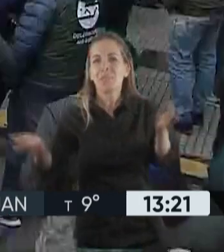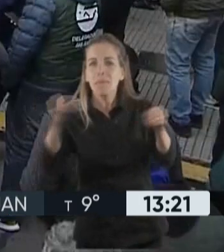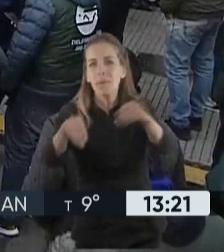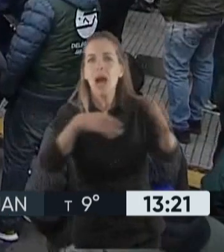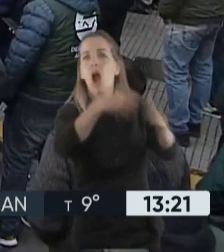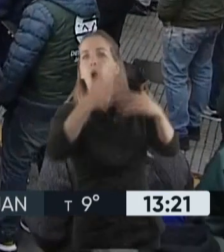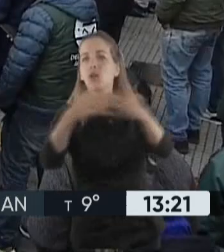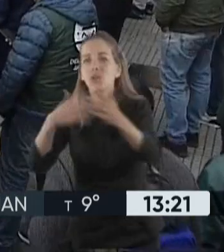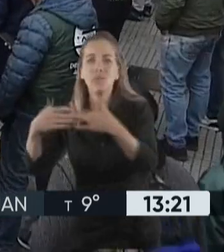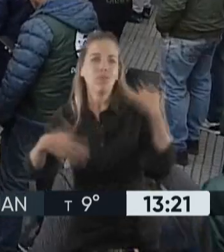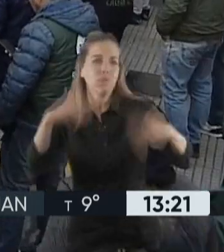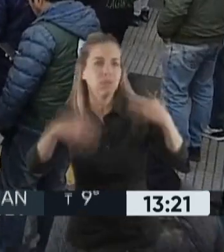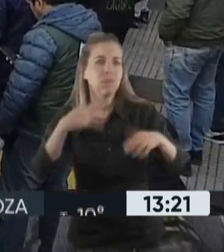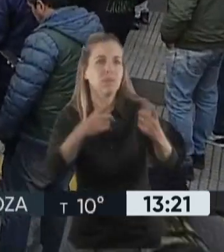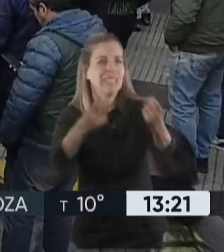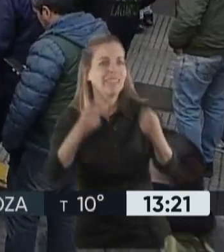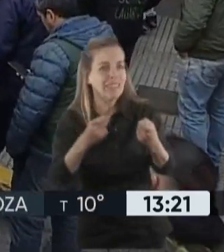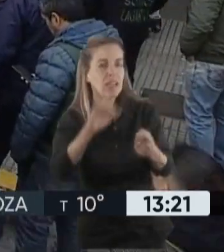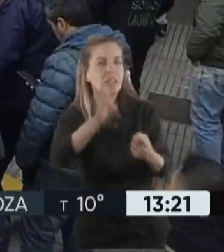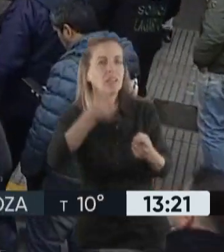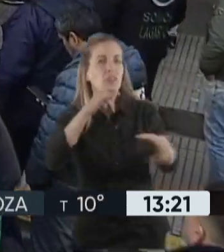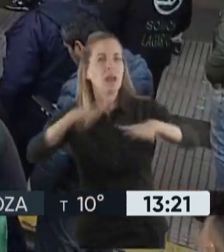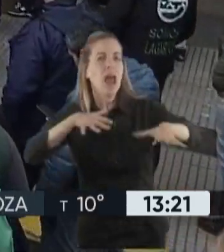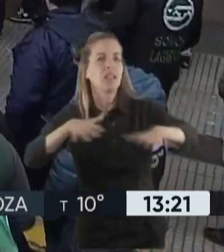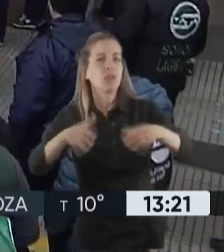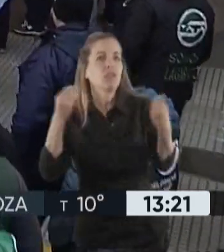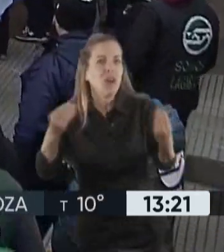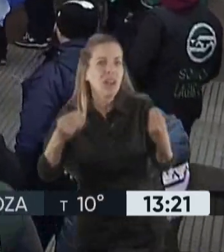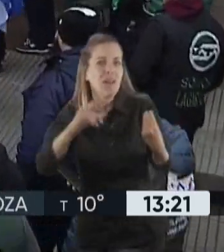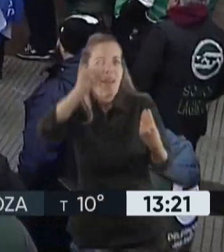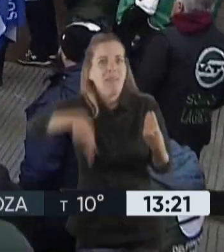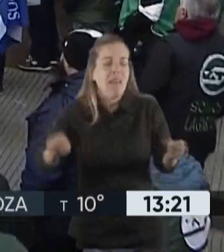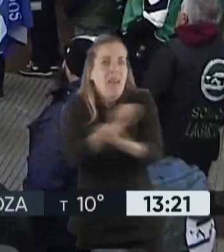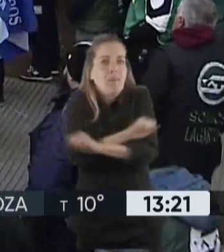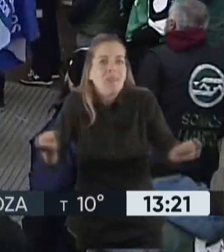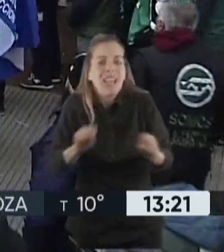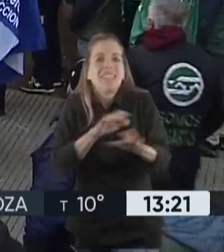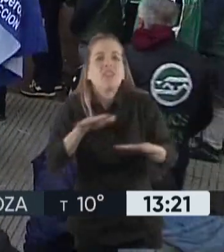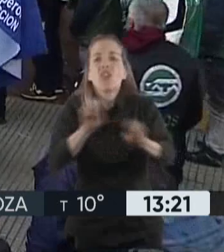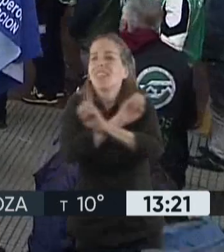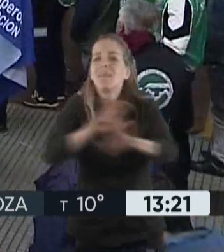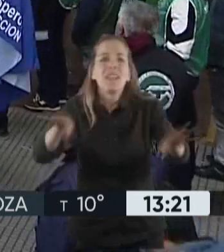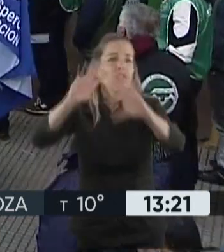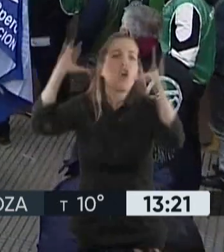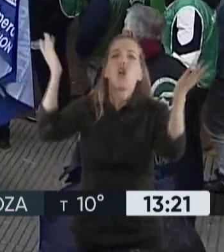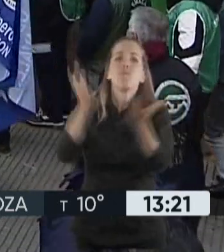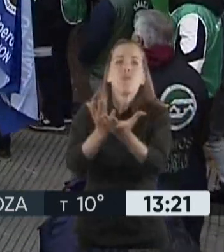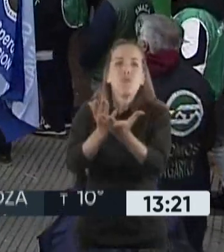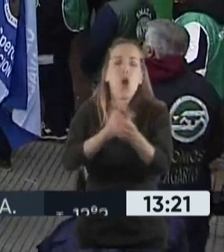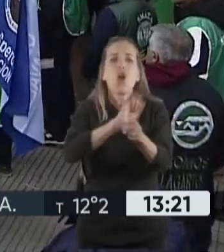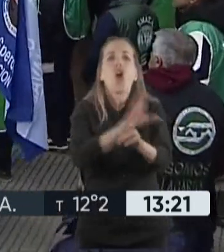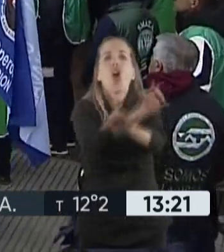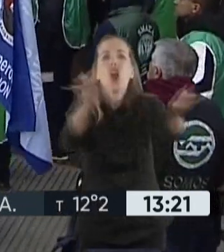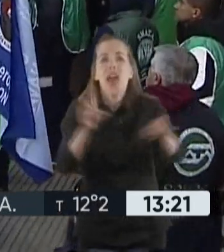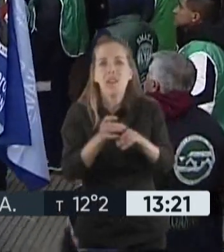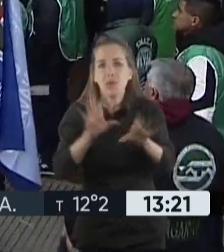que hicieron falta para poder hacer frente a una hecatombe mundial que fue la pandemia.